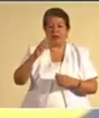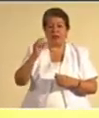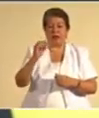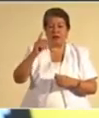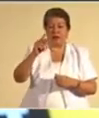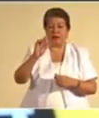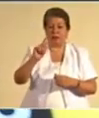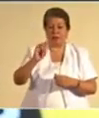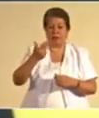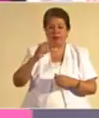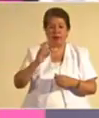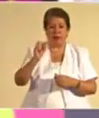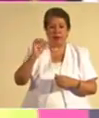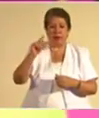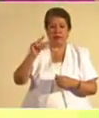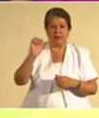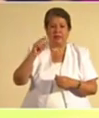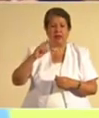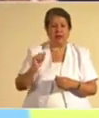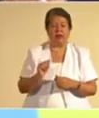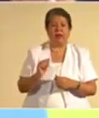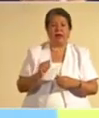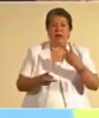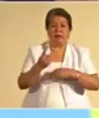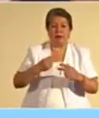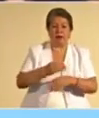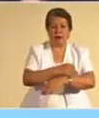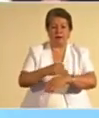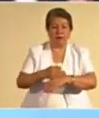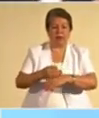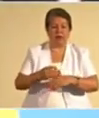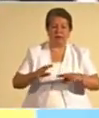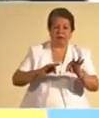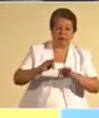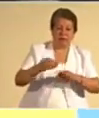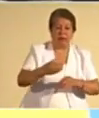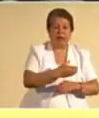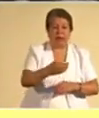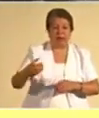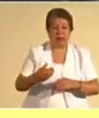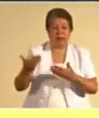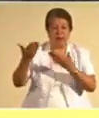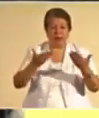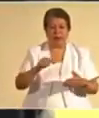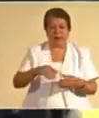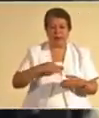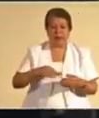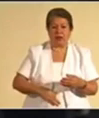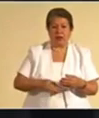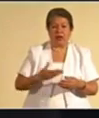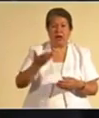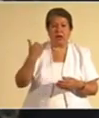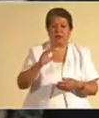Santana. Provengo de una familia de campesinos. Llegué a Toluca